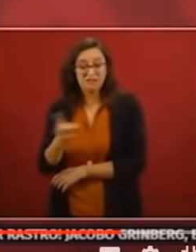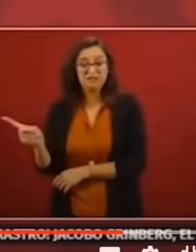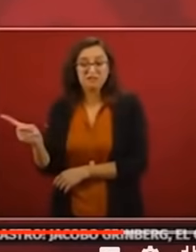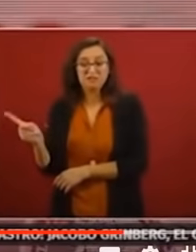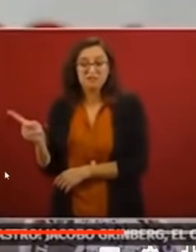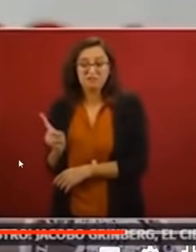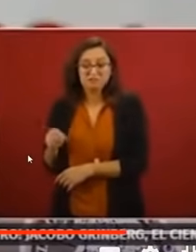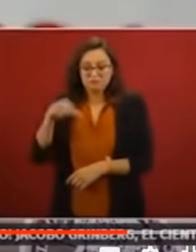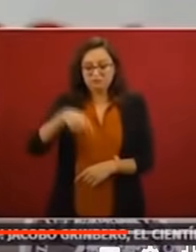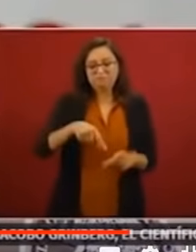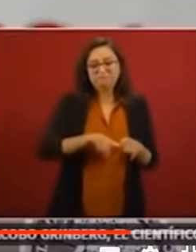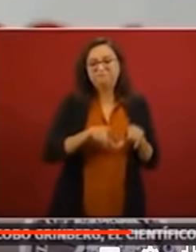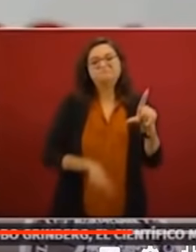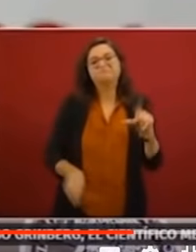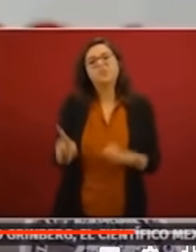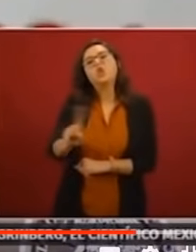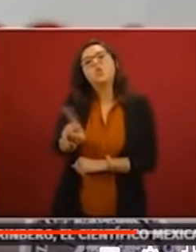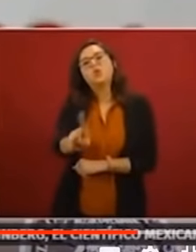Solamente en México